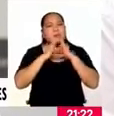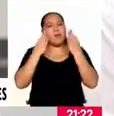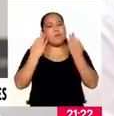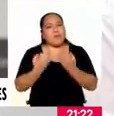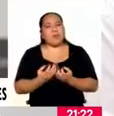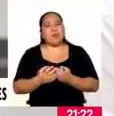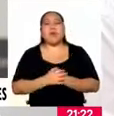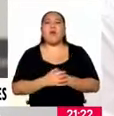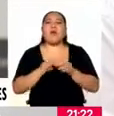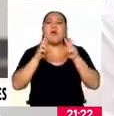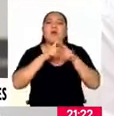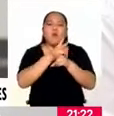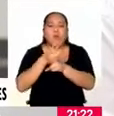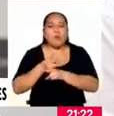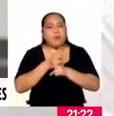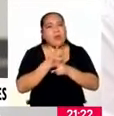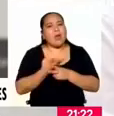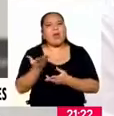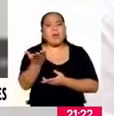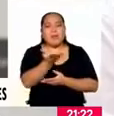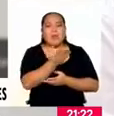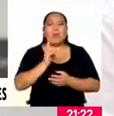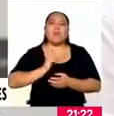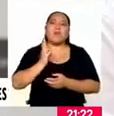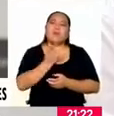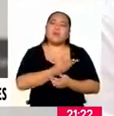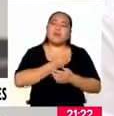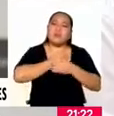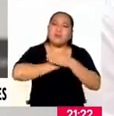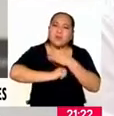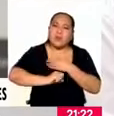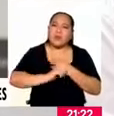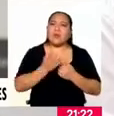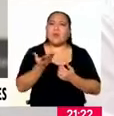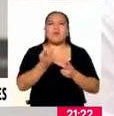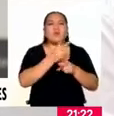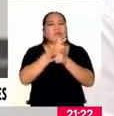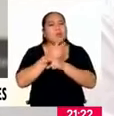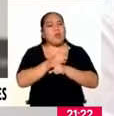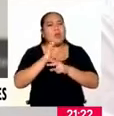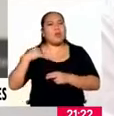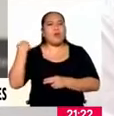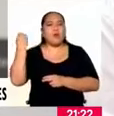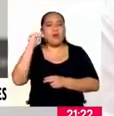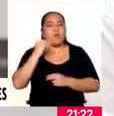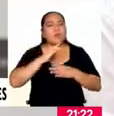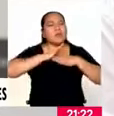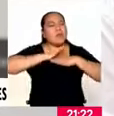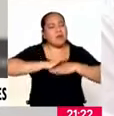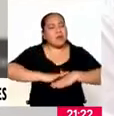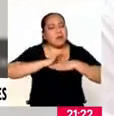para cuidar de nuestros hijos, para cuidar de nuestros jóvenes, para darle tranquilidad a nuestro